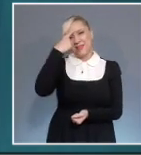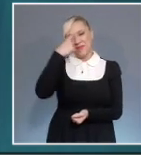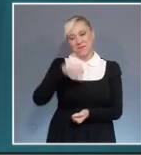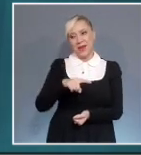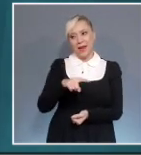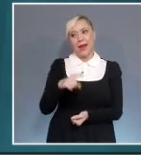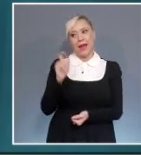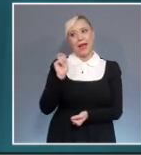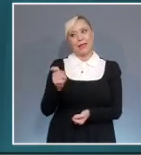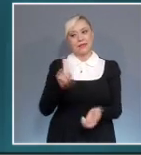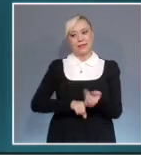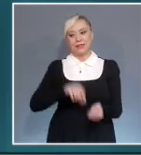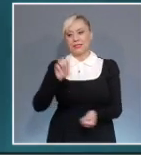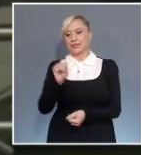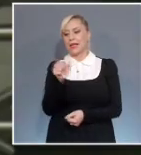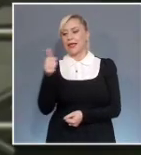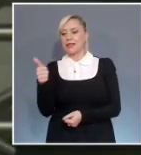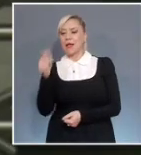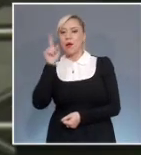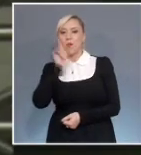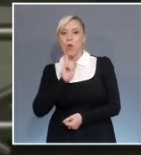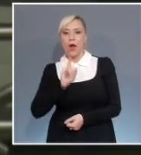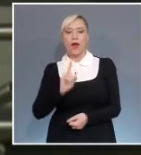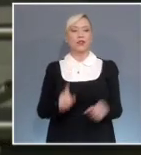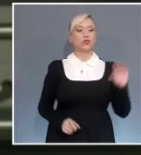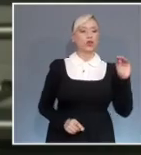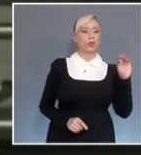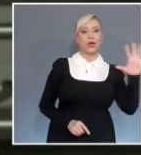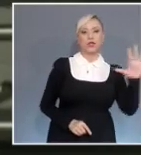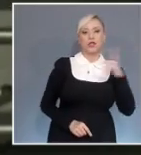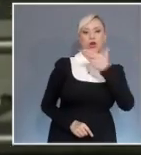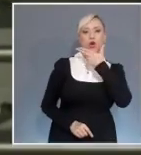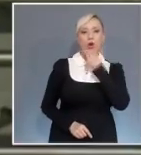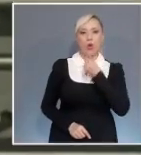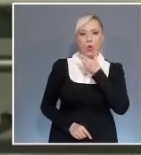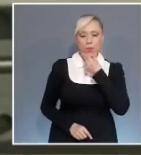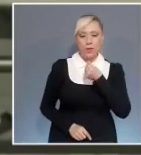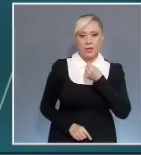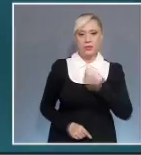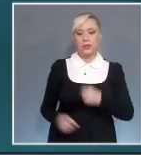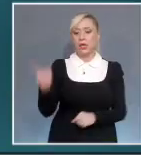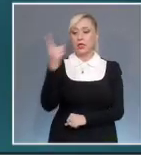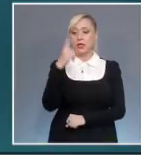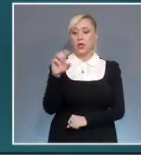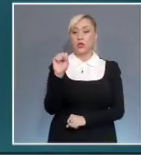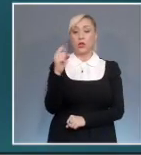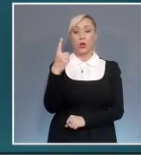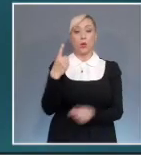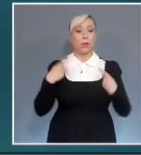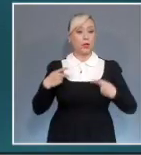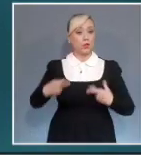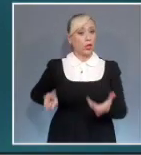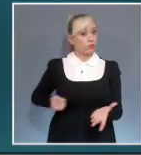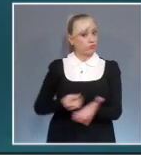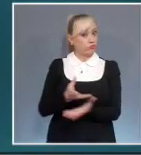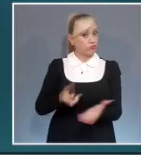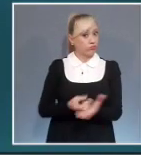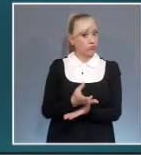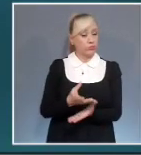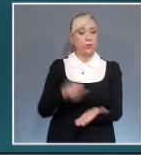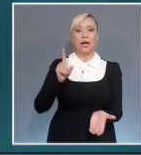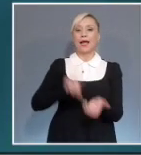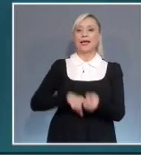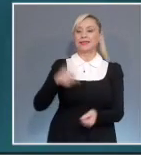mujeres y 95 hombres. De las 161 libertades obtenidas, 149 se otorgaron porque